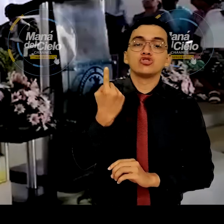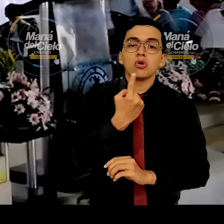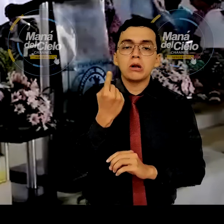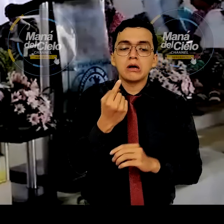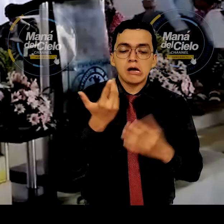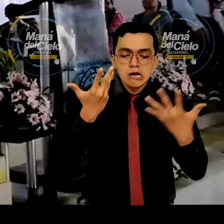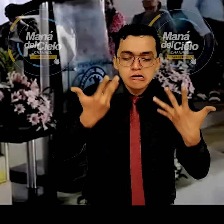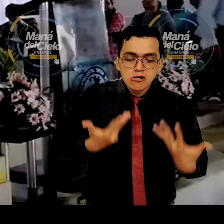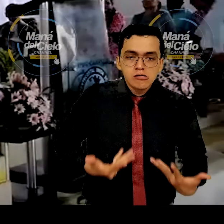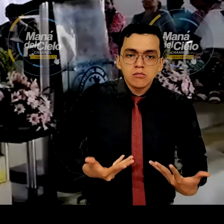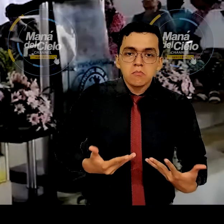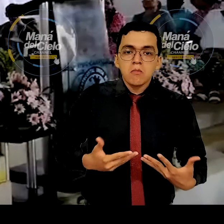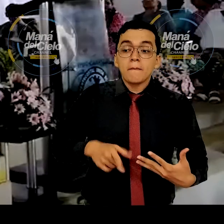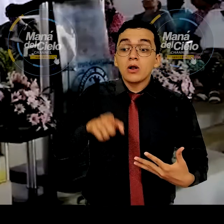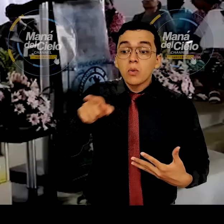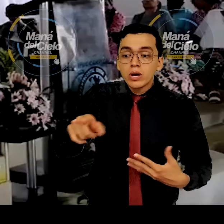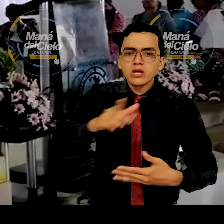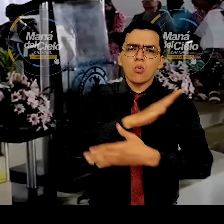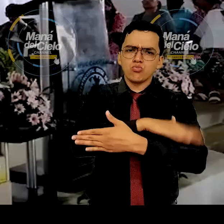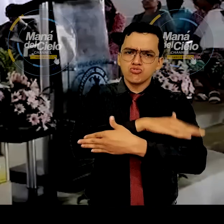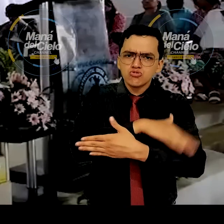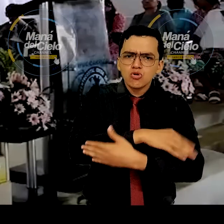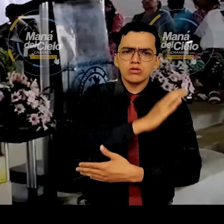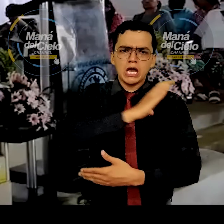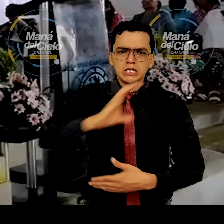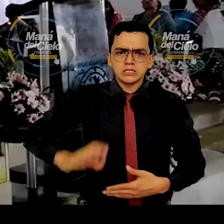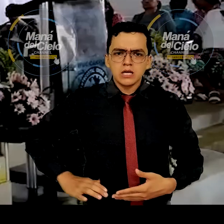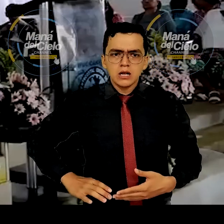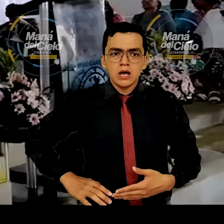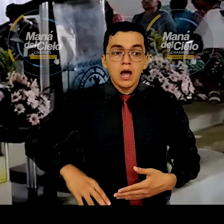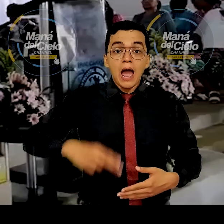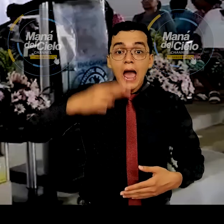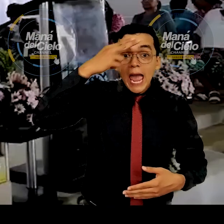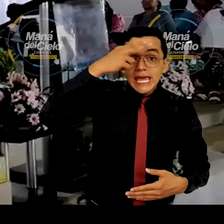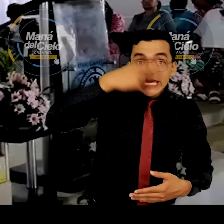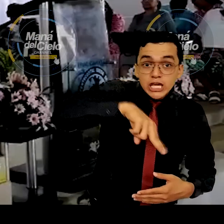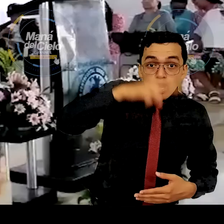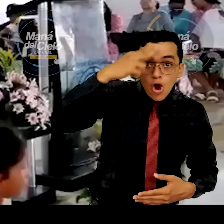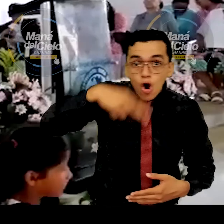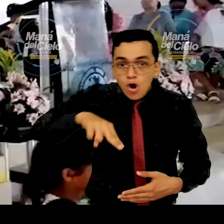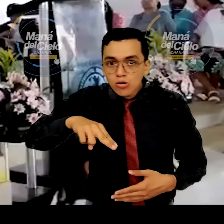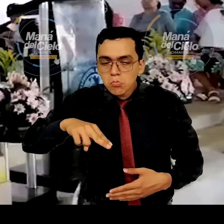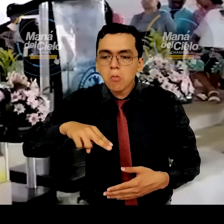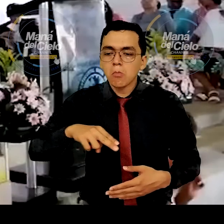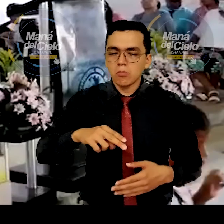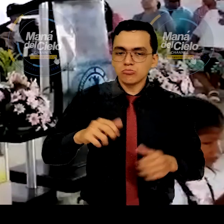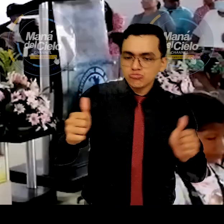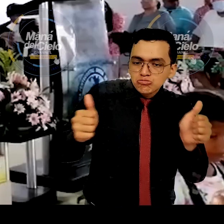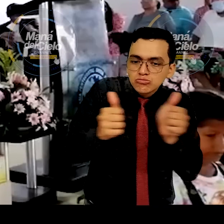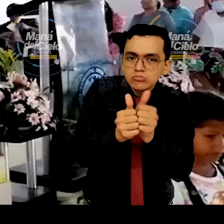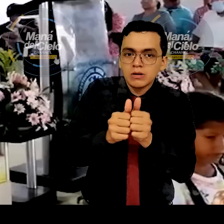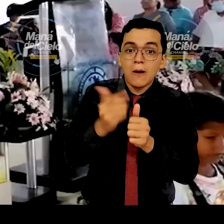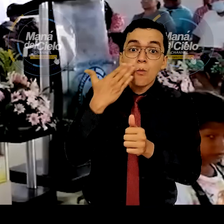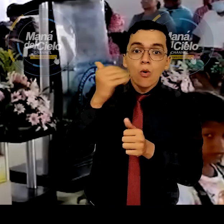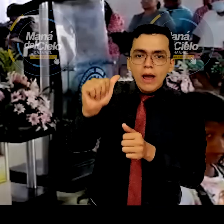Pero hermano, se murió fiel al Señor, recuperó sus hijos y hasta los nietos le están sirviendo al Señor.